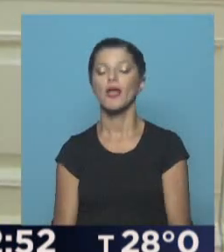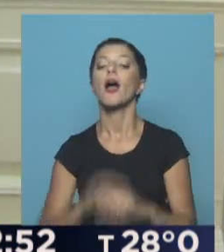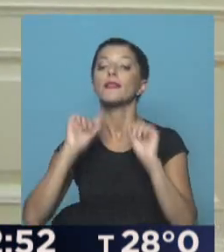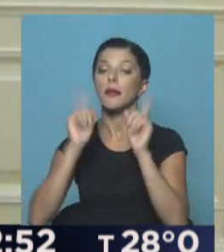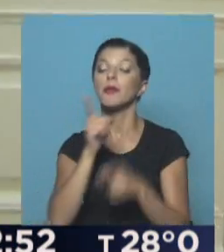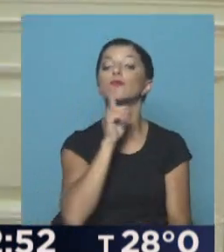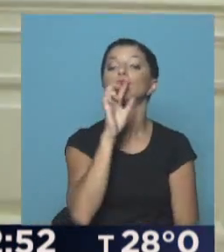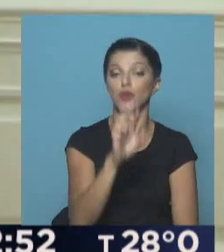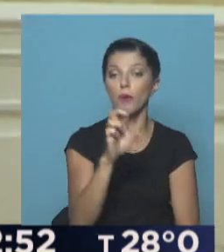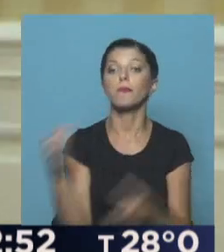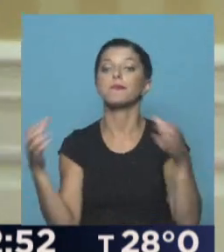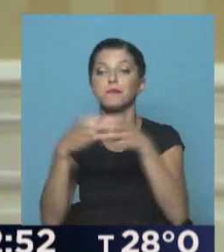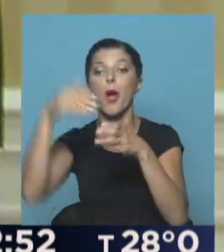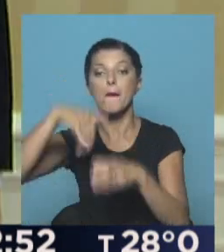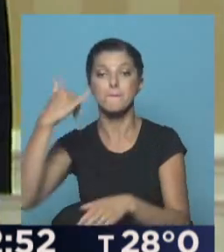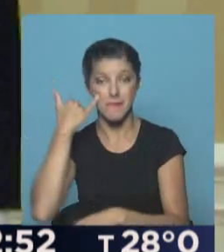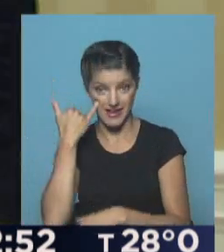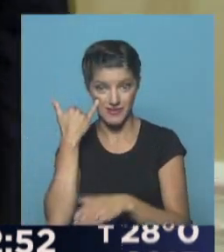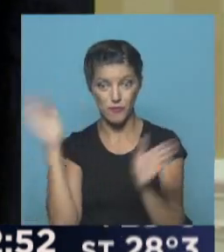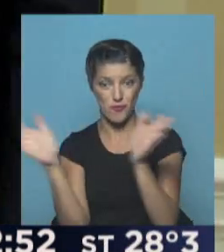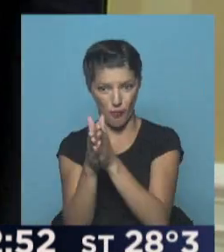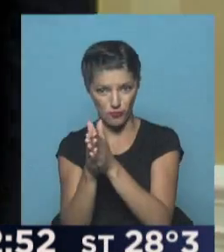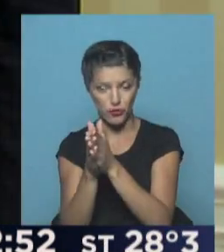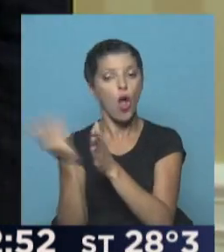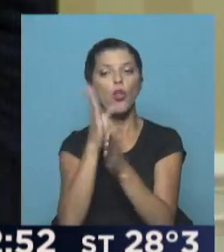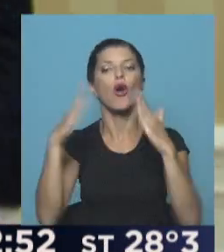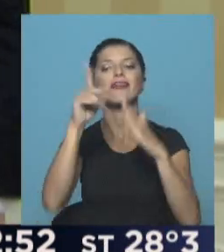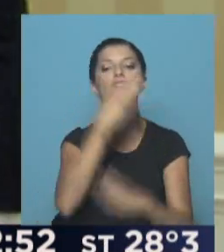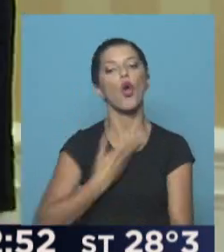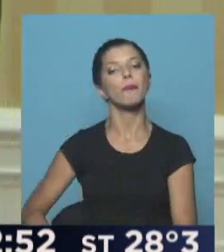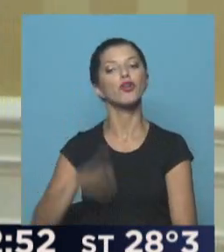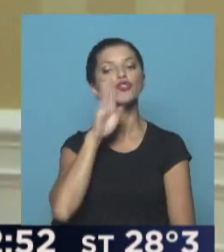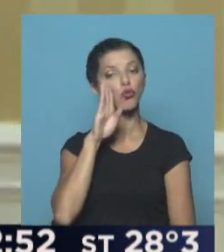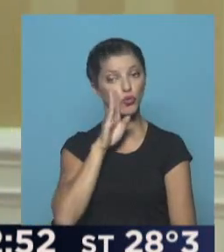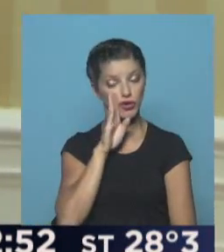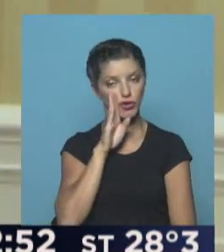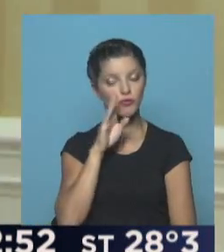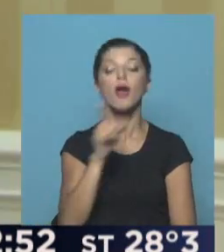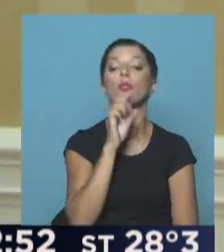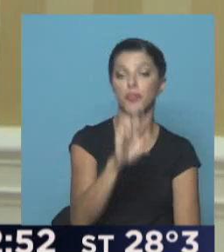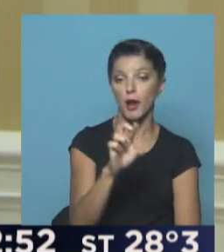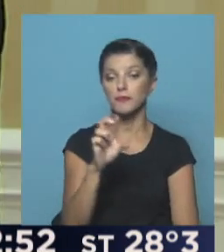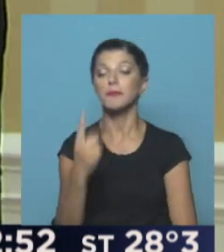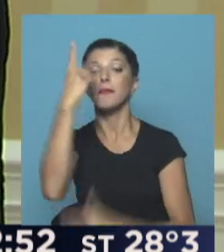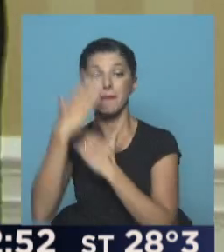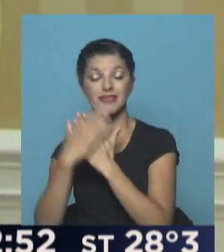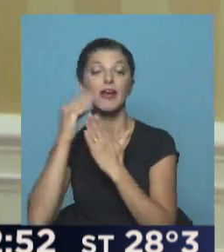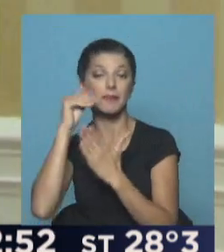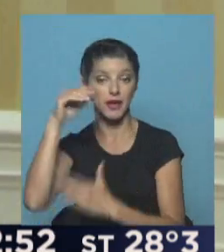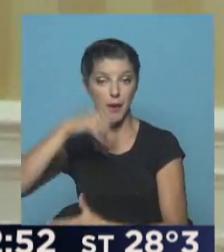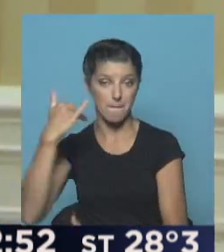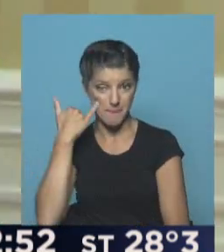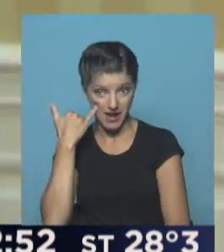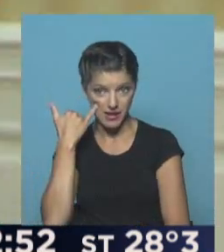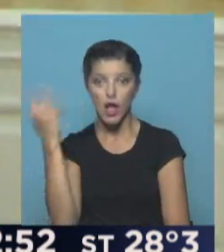Trump y Theresa May juntos. Reunidos en la Casa Blanca, el presidente estadounidense y la premier británica acordaron